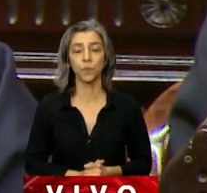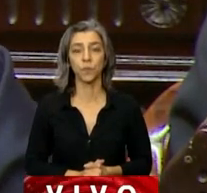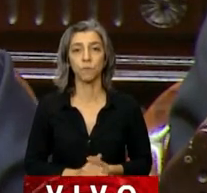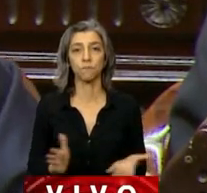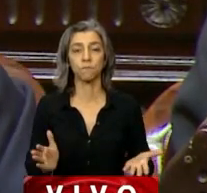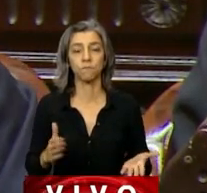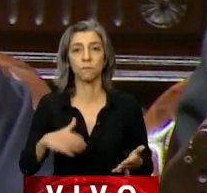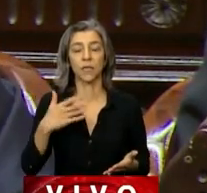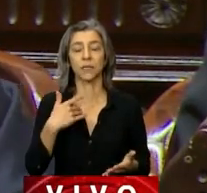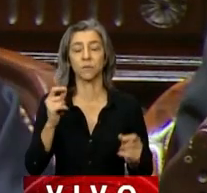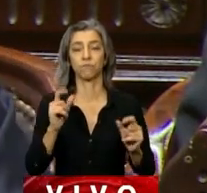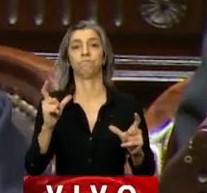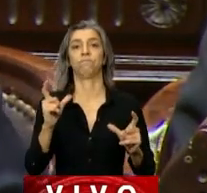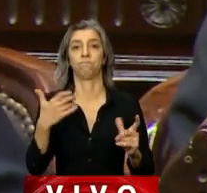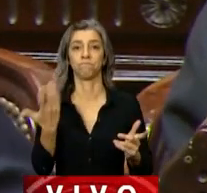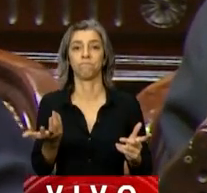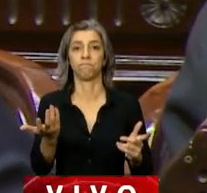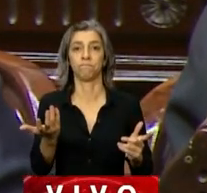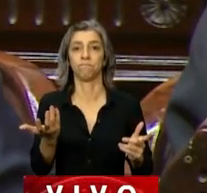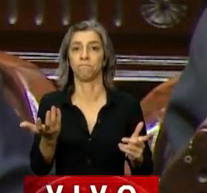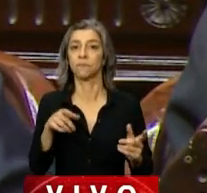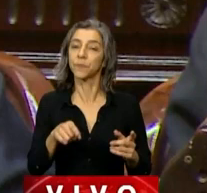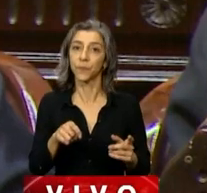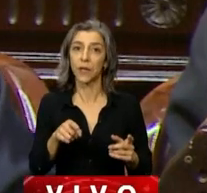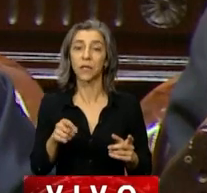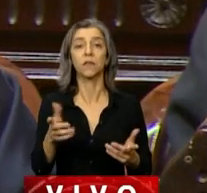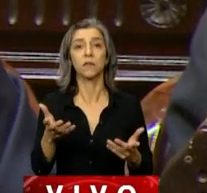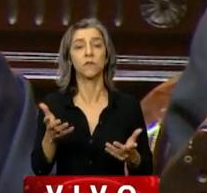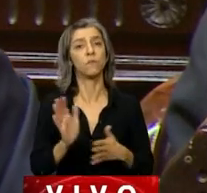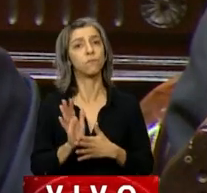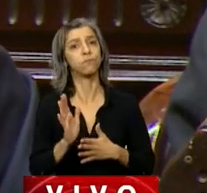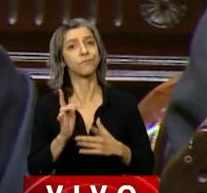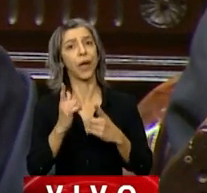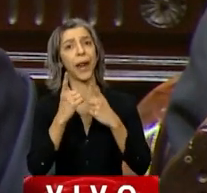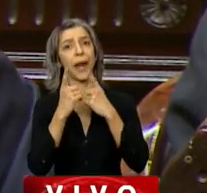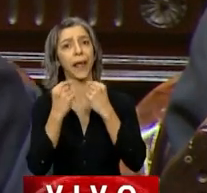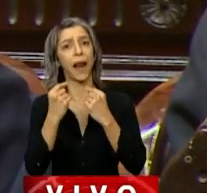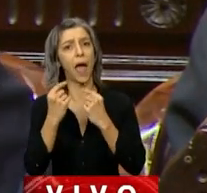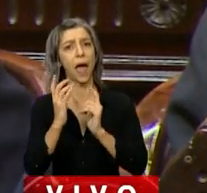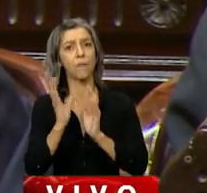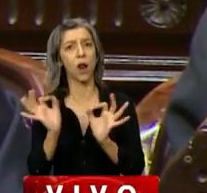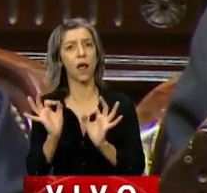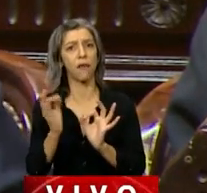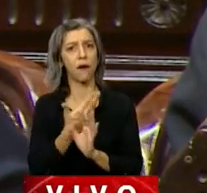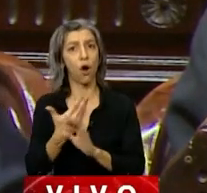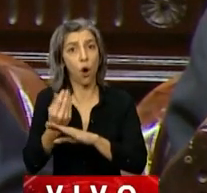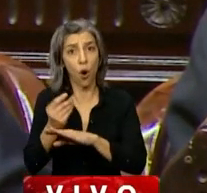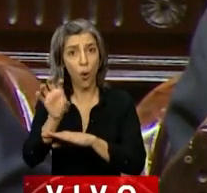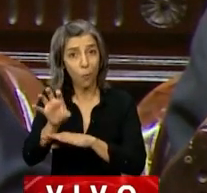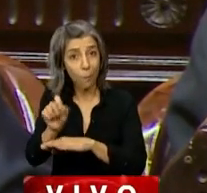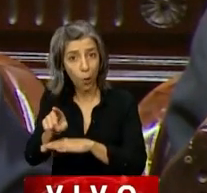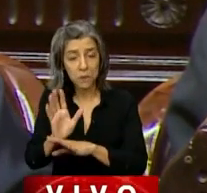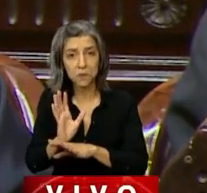Lo más llamativo es que, lejos de generar reclamos, el nuevo gobernador no hizo absolutamente